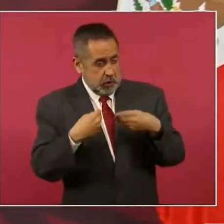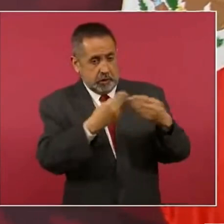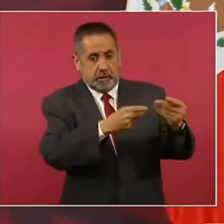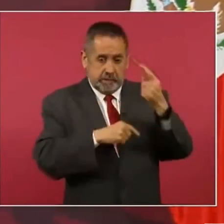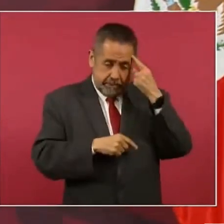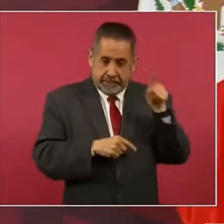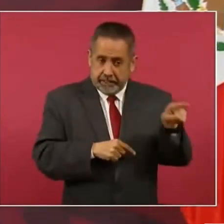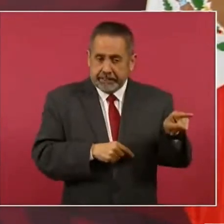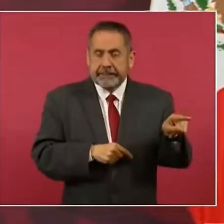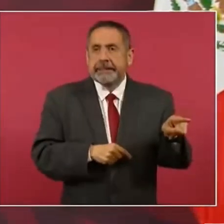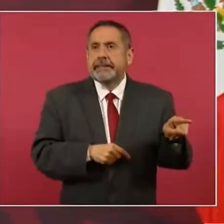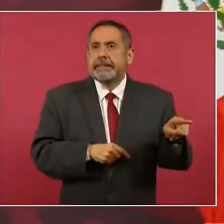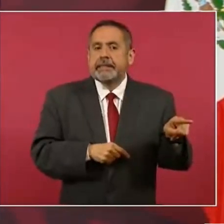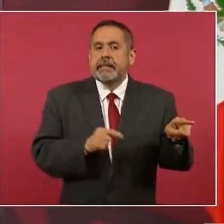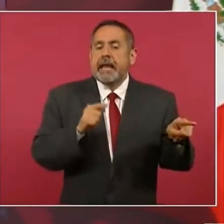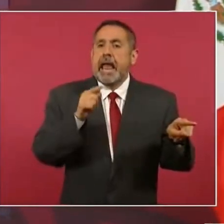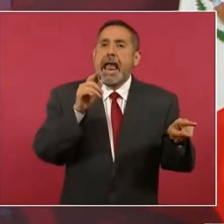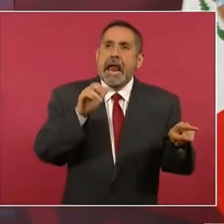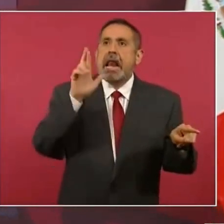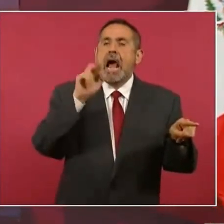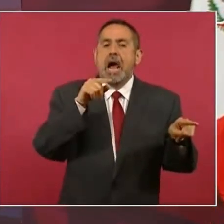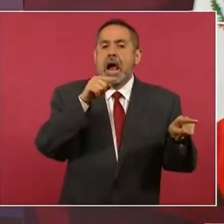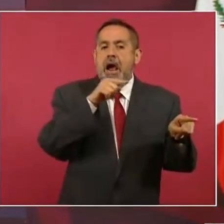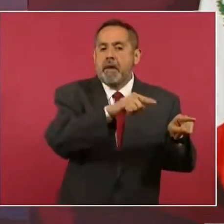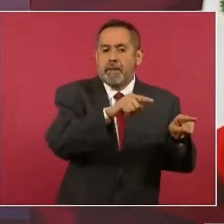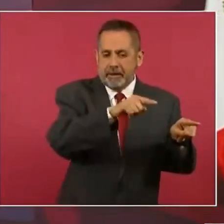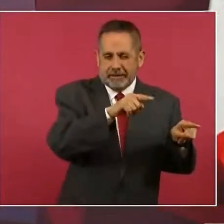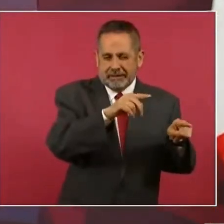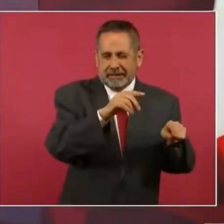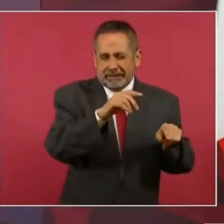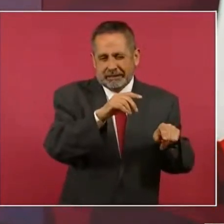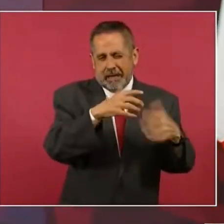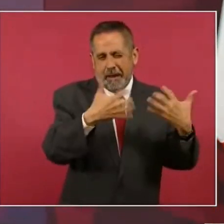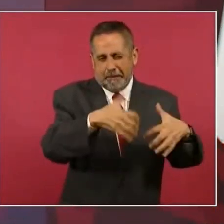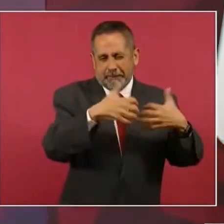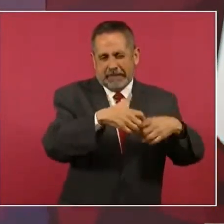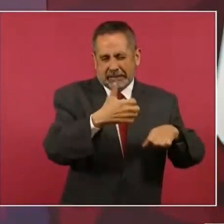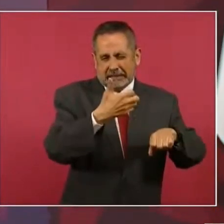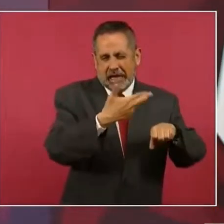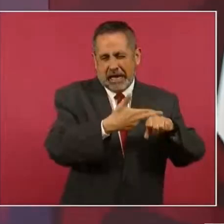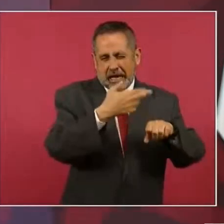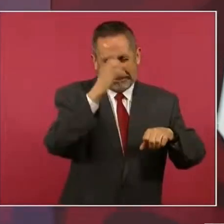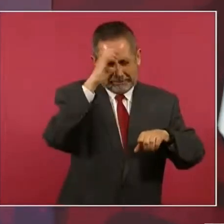era para explotar esta empresa extranjera